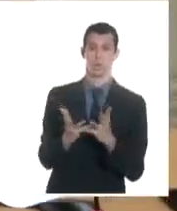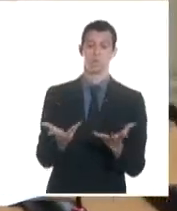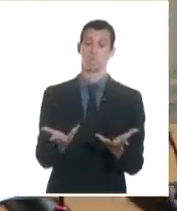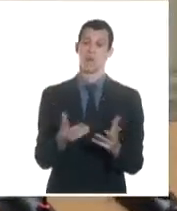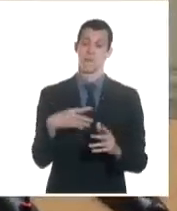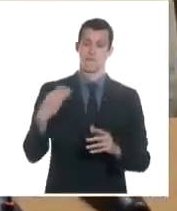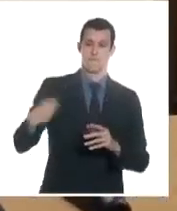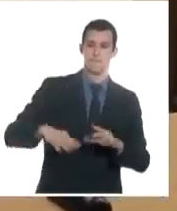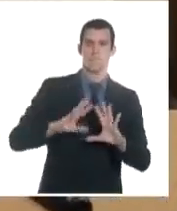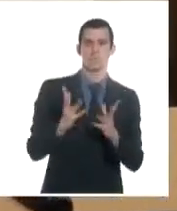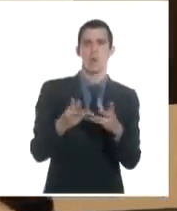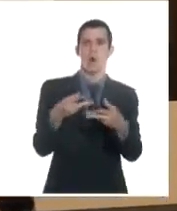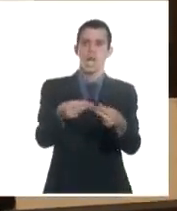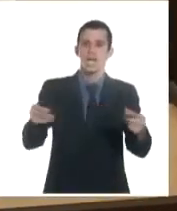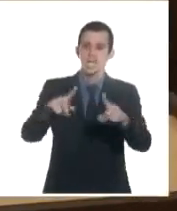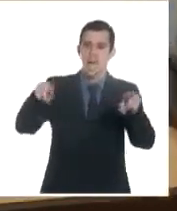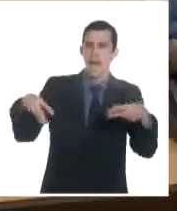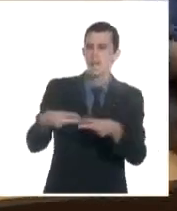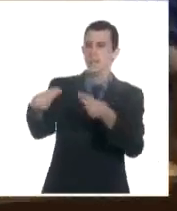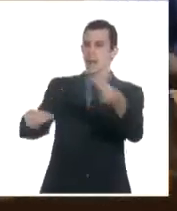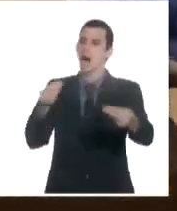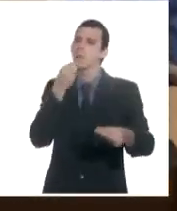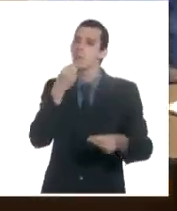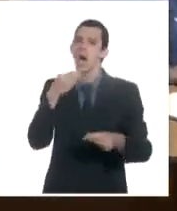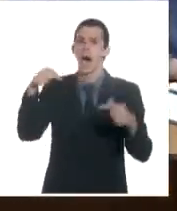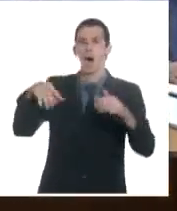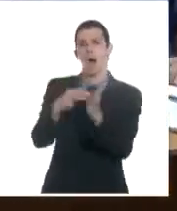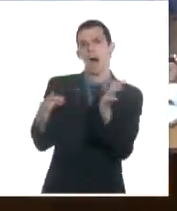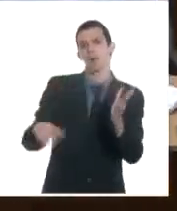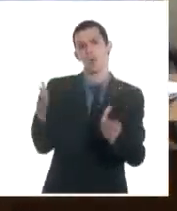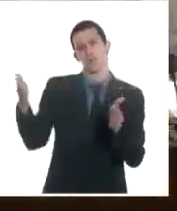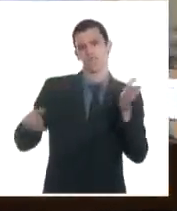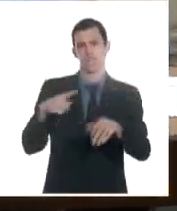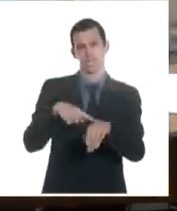el cultivo del arroz. Wilmer Rodríguez Fernández, Sistema Informativo de la Televisión.